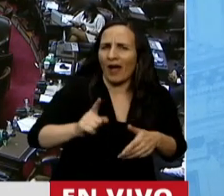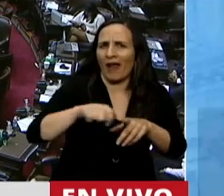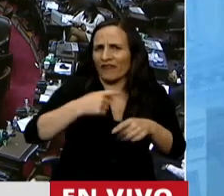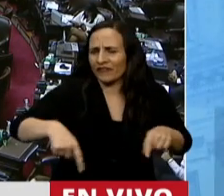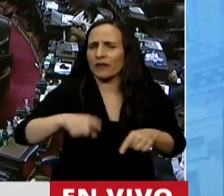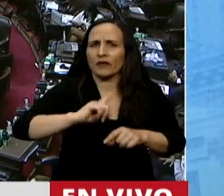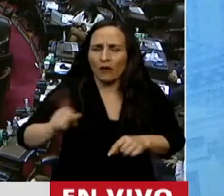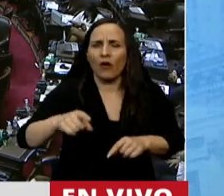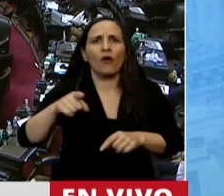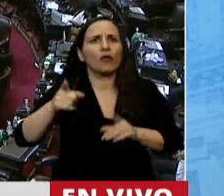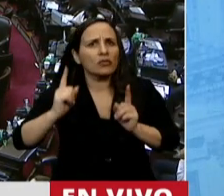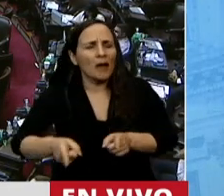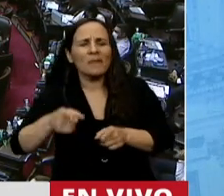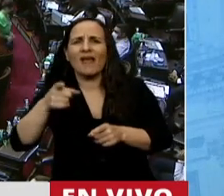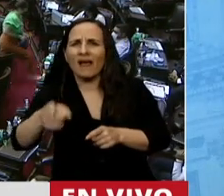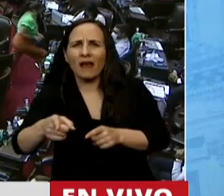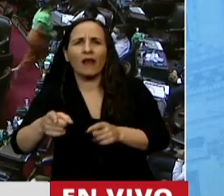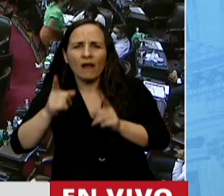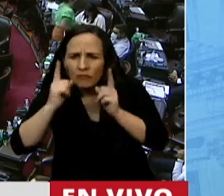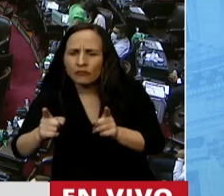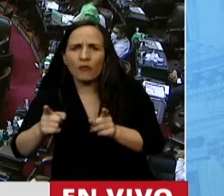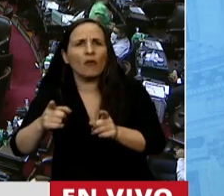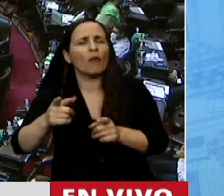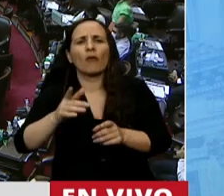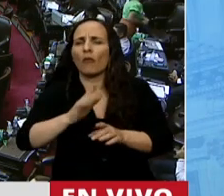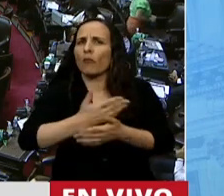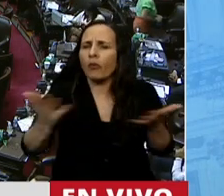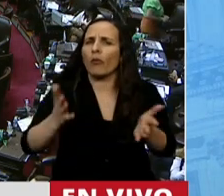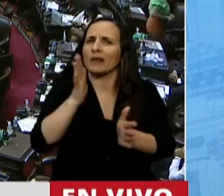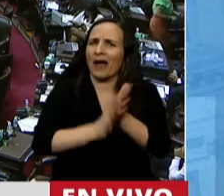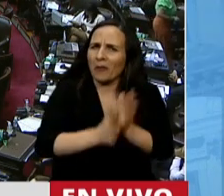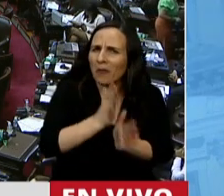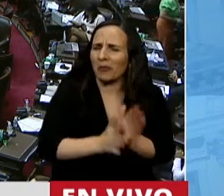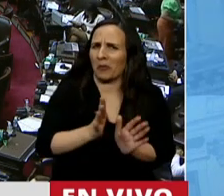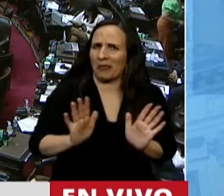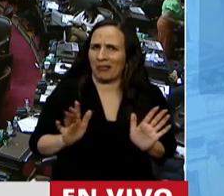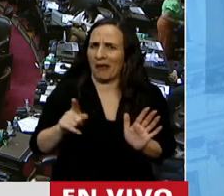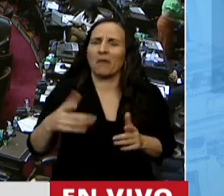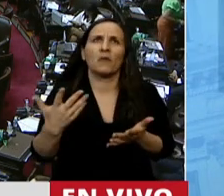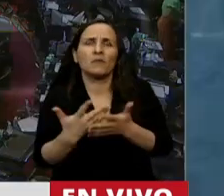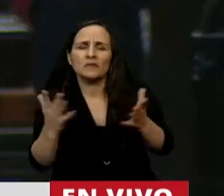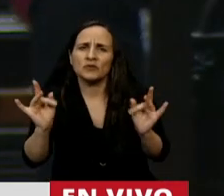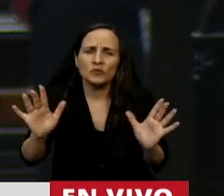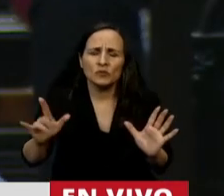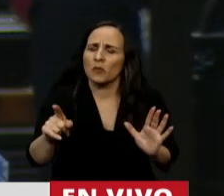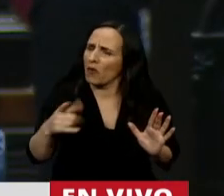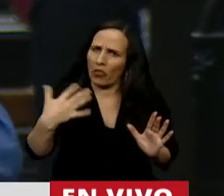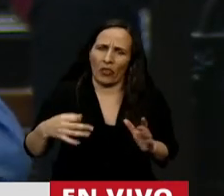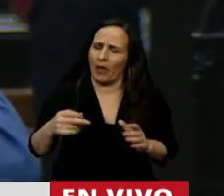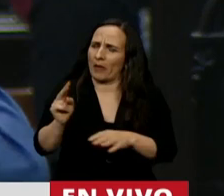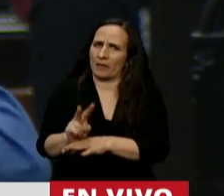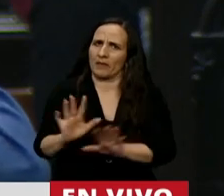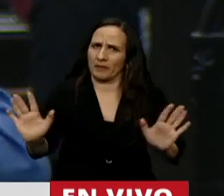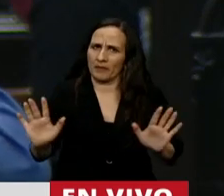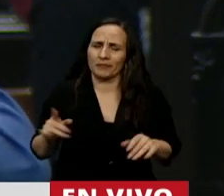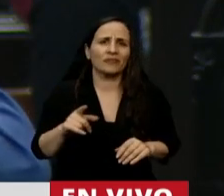gratuita sin dejar a nadie ante una realidad vulnerable. Estas dos leyes que hoy debatimos, señor